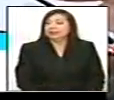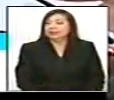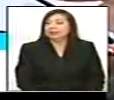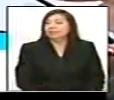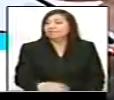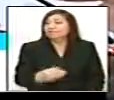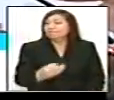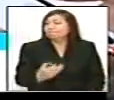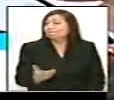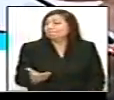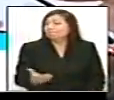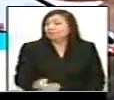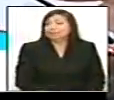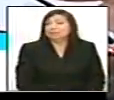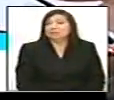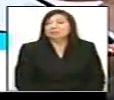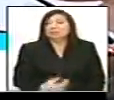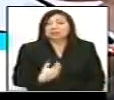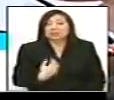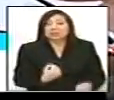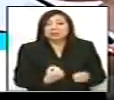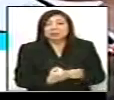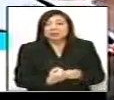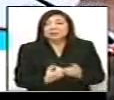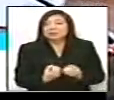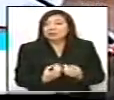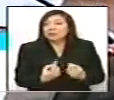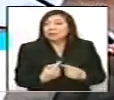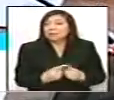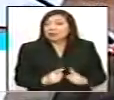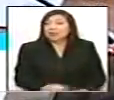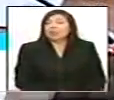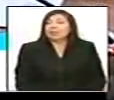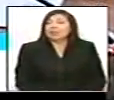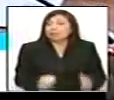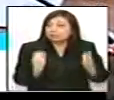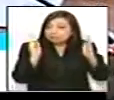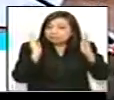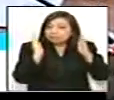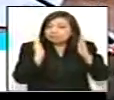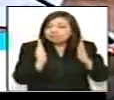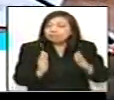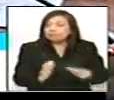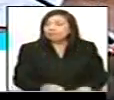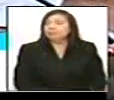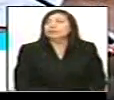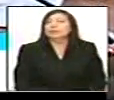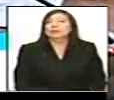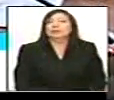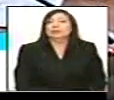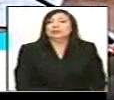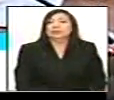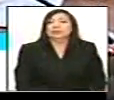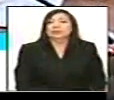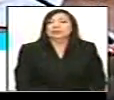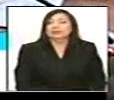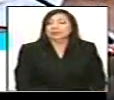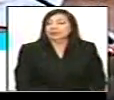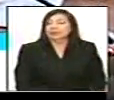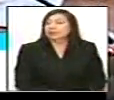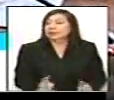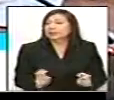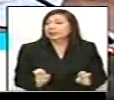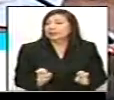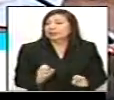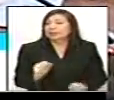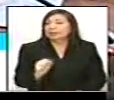de verdad, podríamos hablar bastante, pero yo quisiera concentrarme, en concreto, quisiera concentrarme en el tema de lo